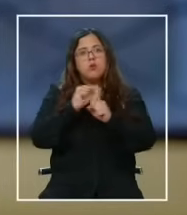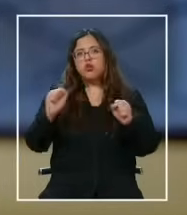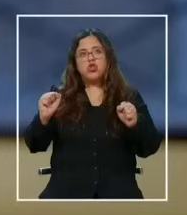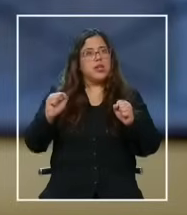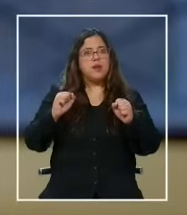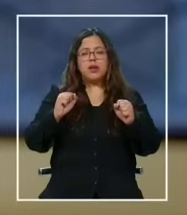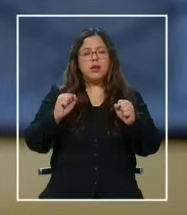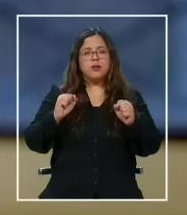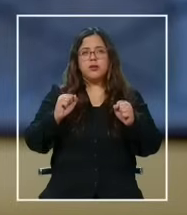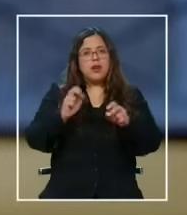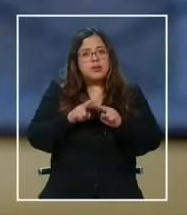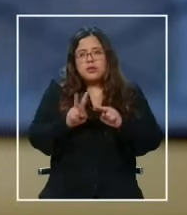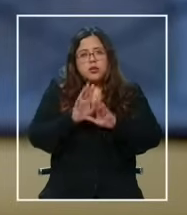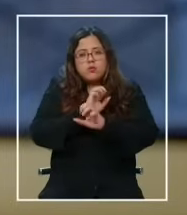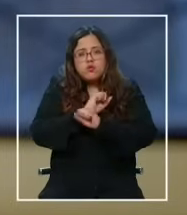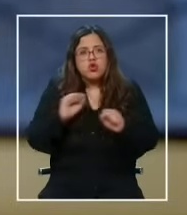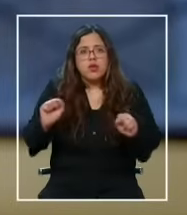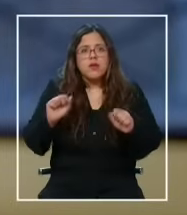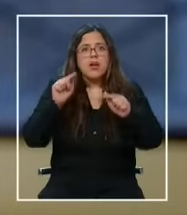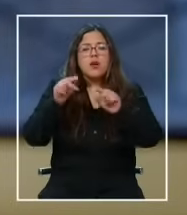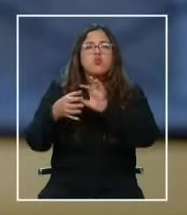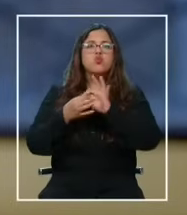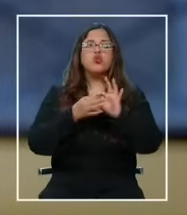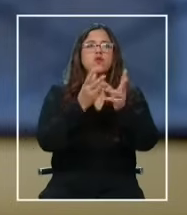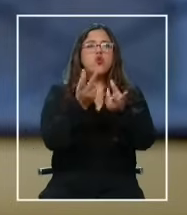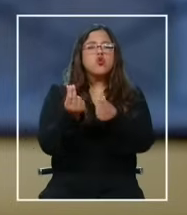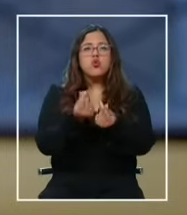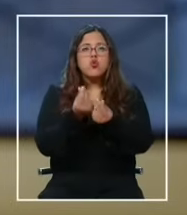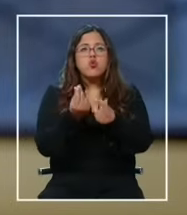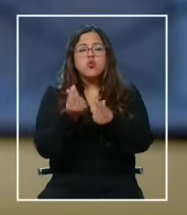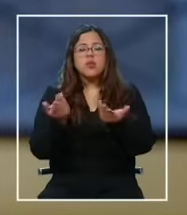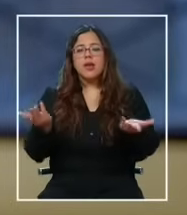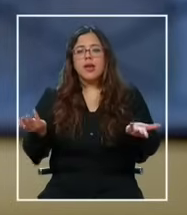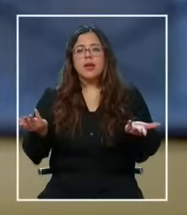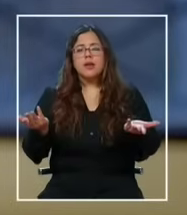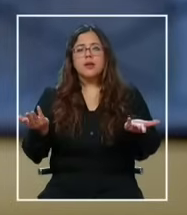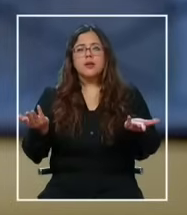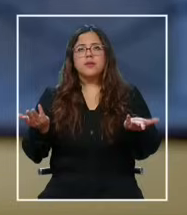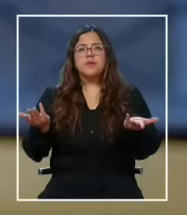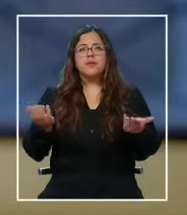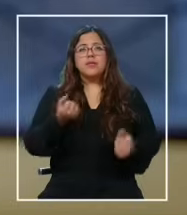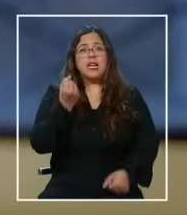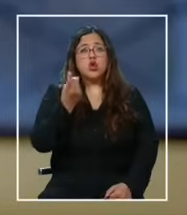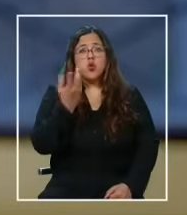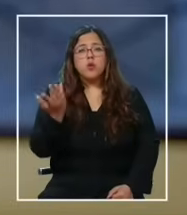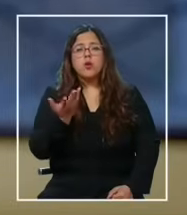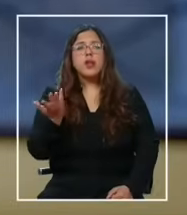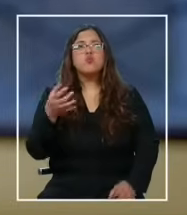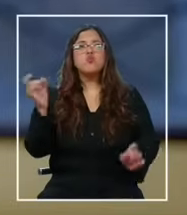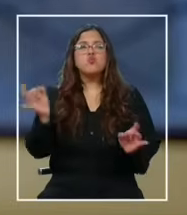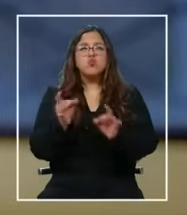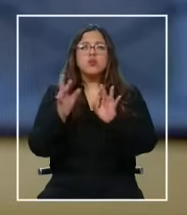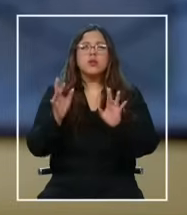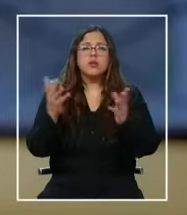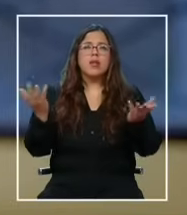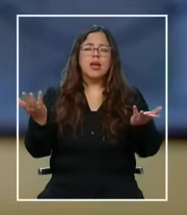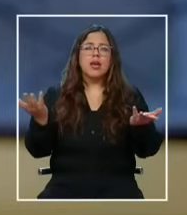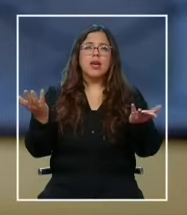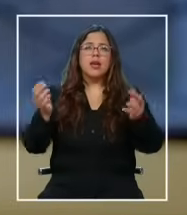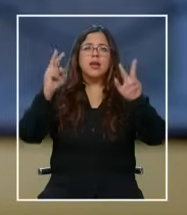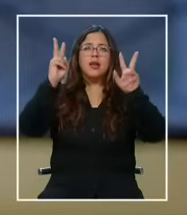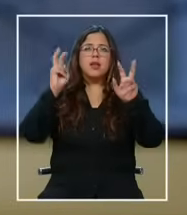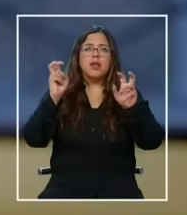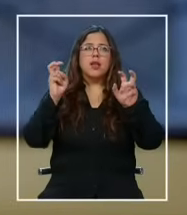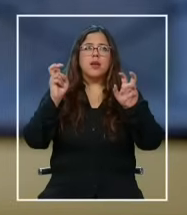ejecutar y la razón de esa cifra Eh puede deberse a que eh existe una eh